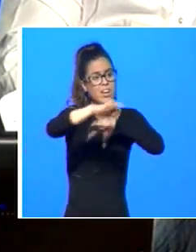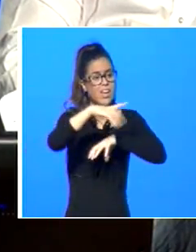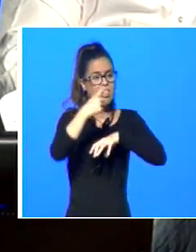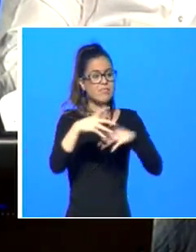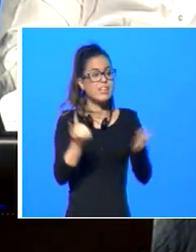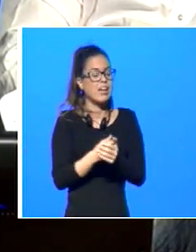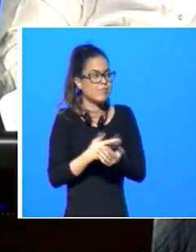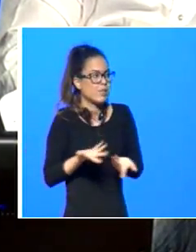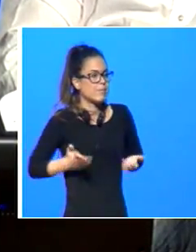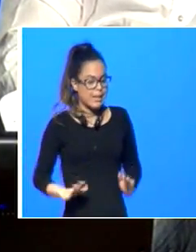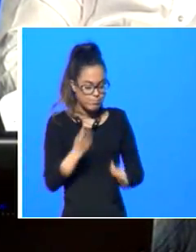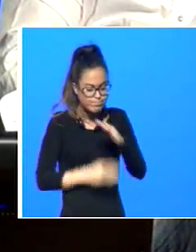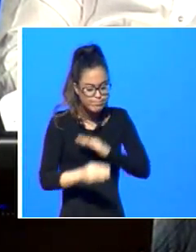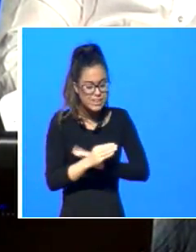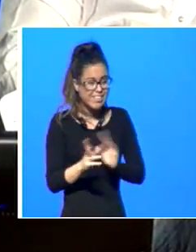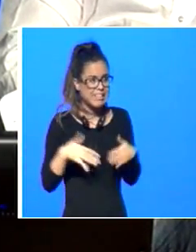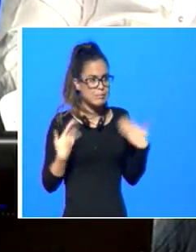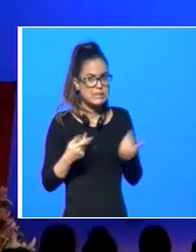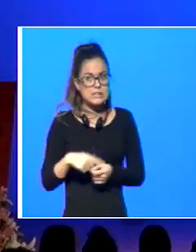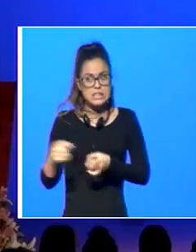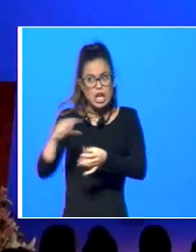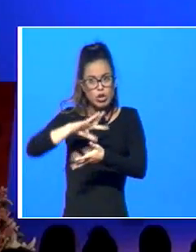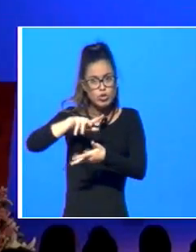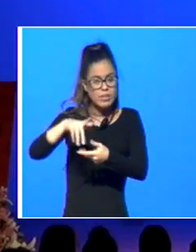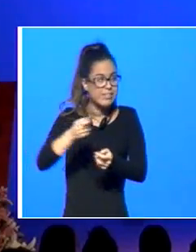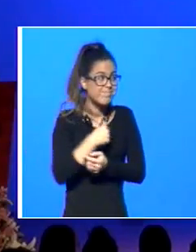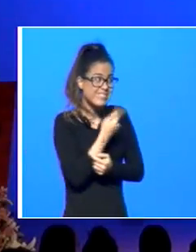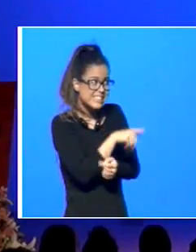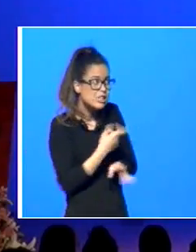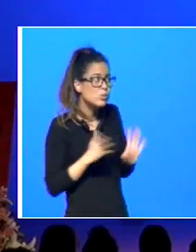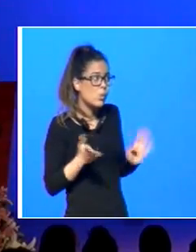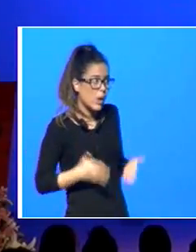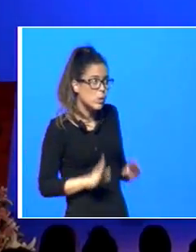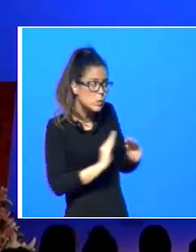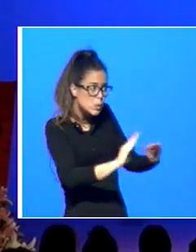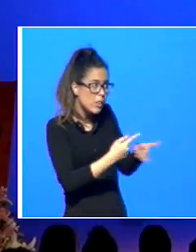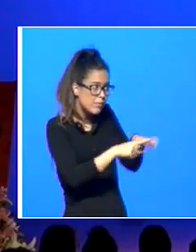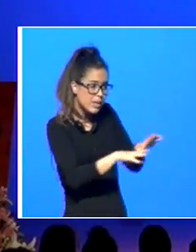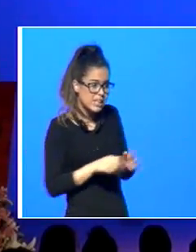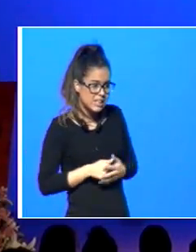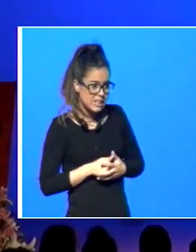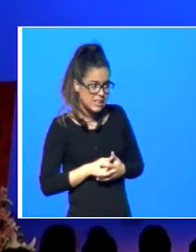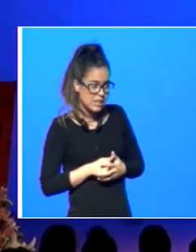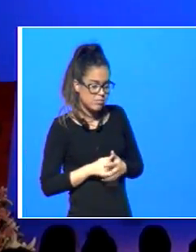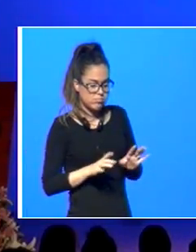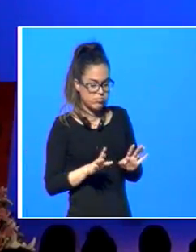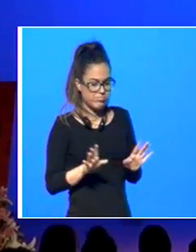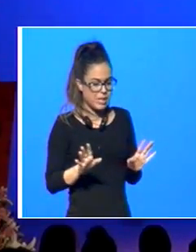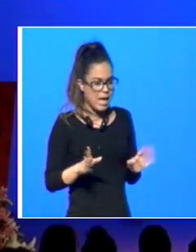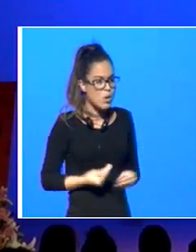niño es diferente, ¿vale? Suavizar un poquito, ponernos un vocabulario más fácil,